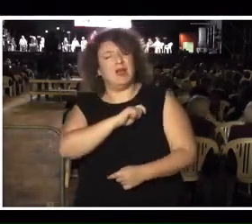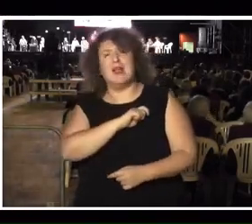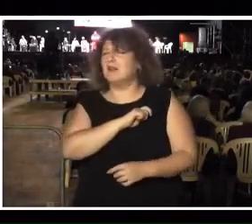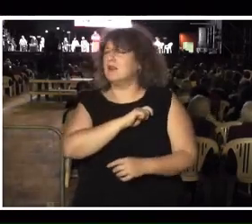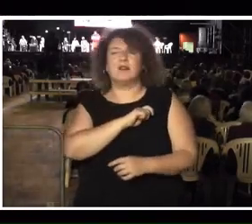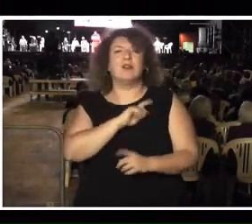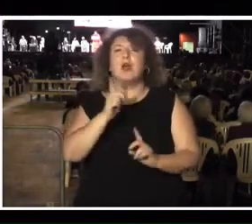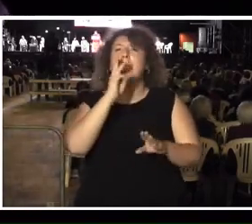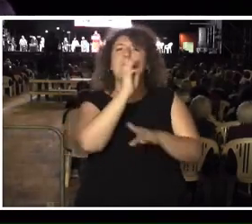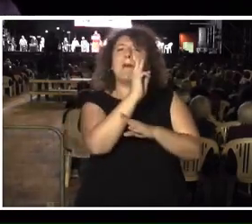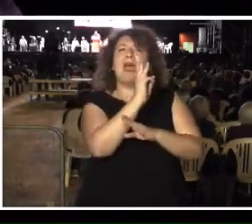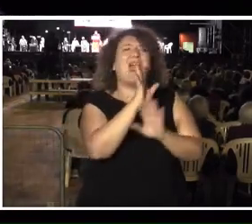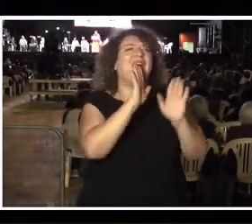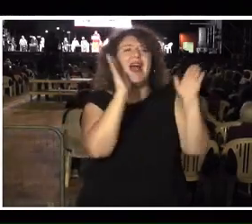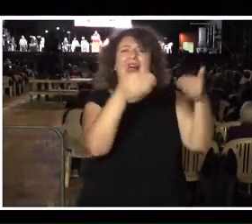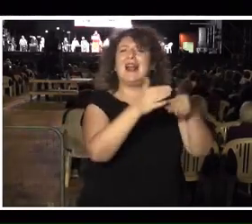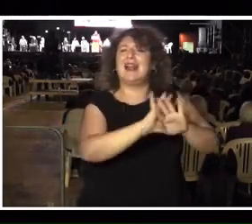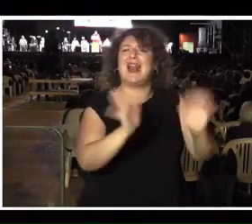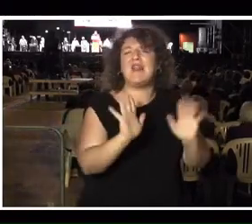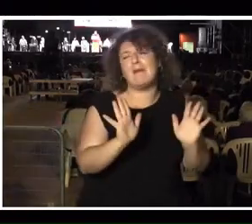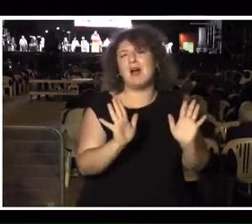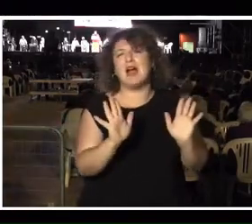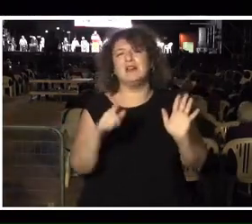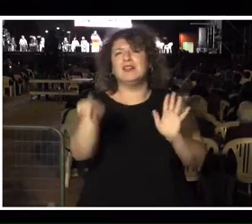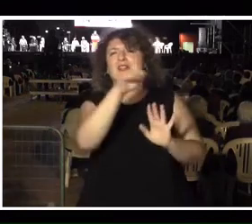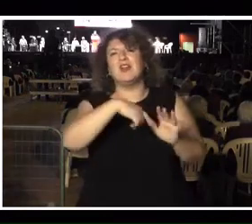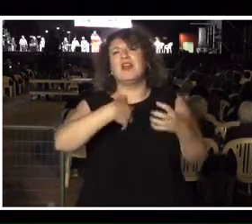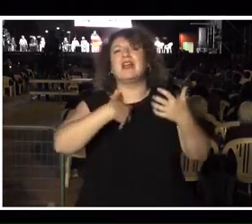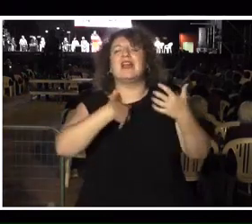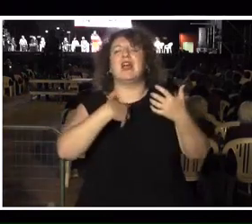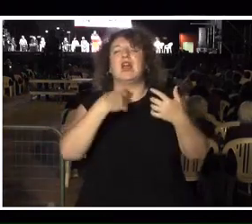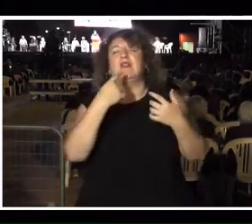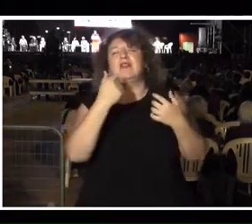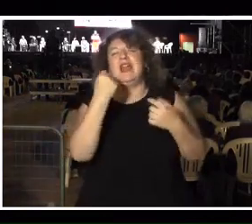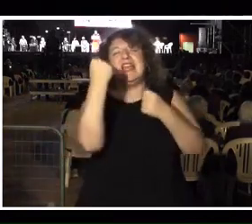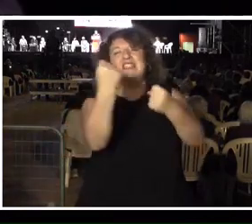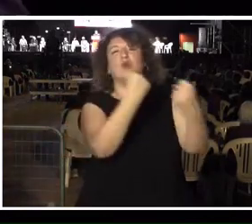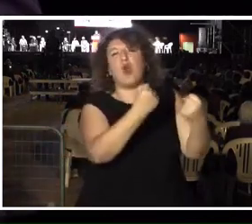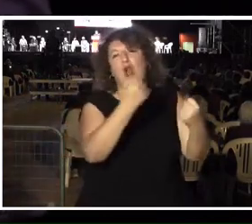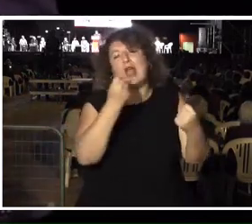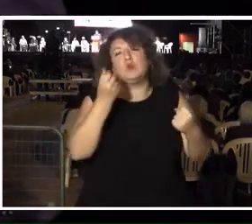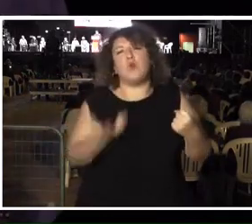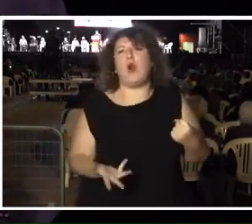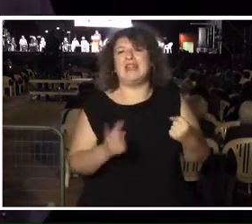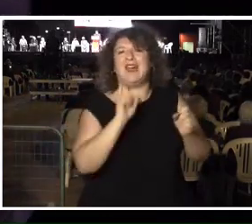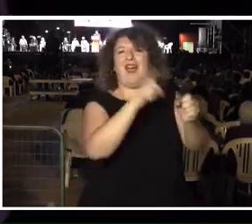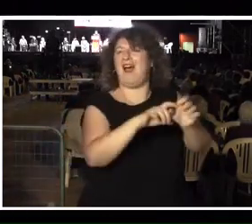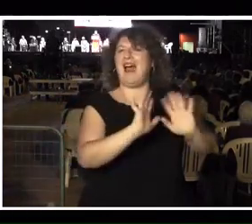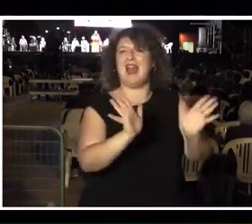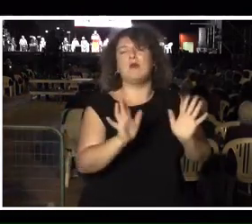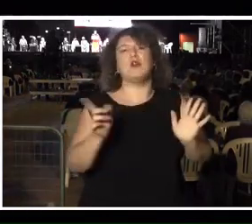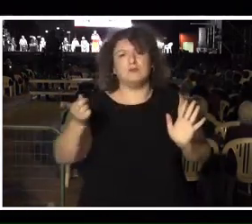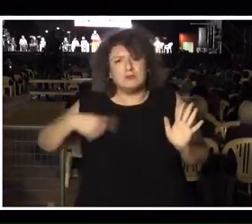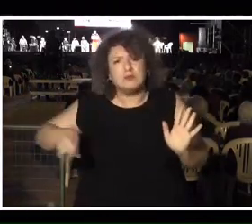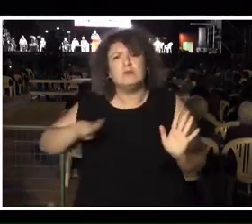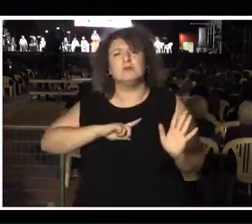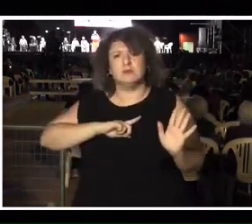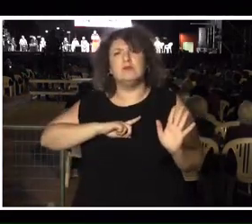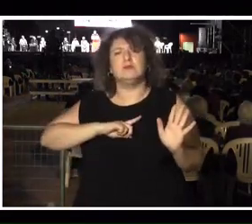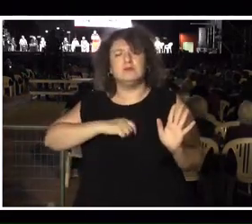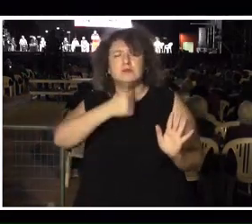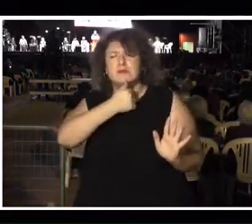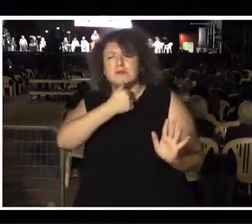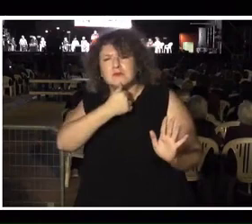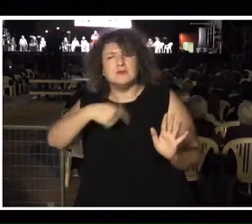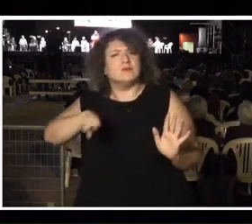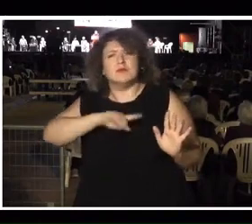trabajo parlamentario, refugiado en la lógica de la institucionalidad burguesa. Por eso, quiero afirmar hoy aquí que la resignación es